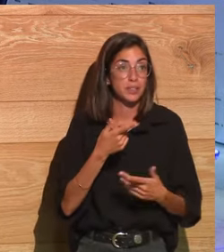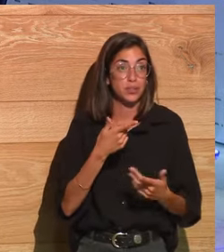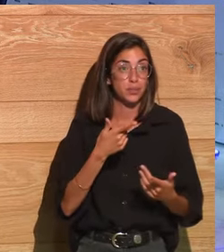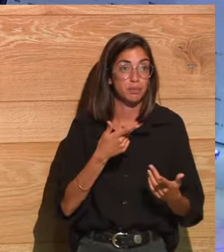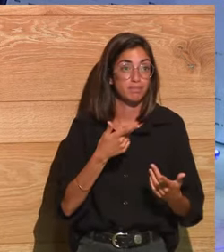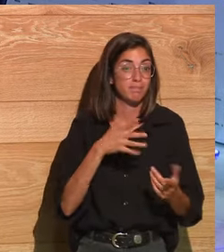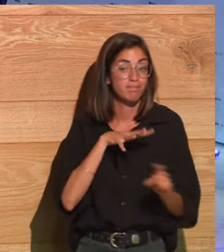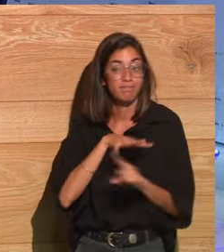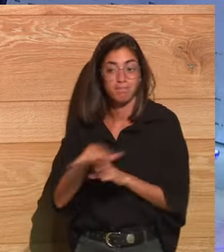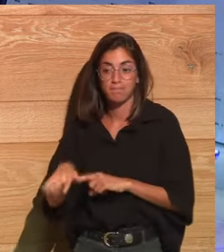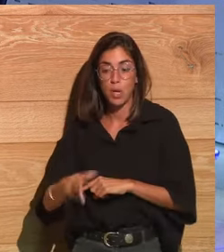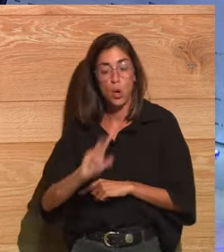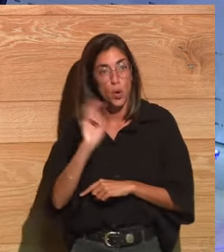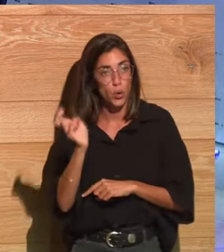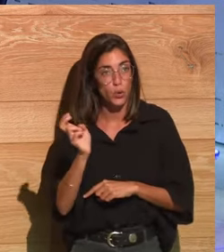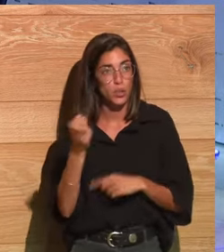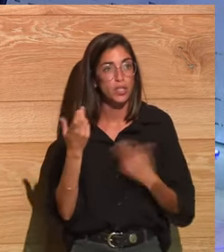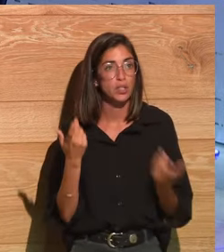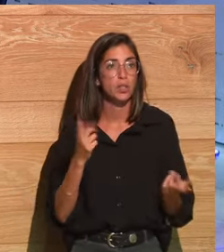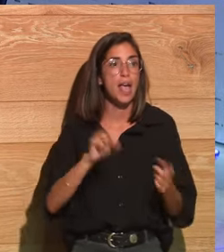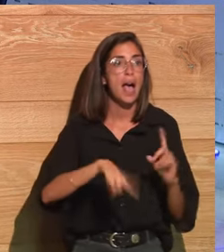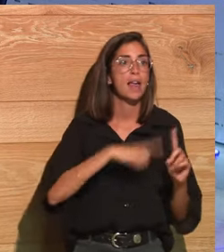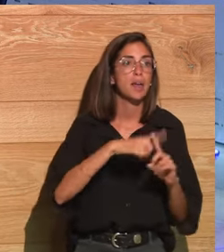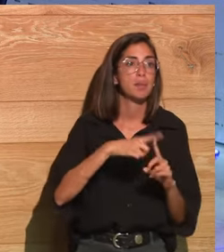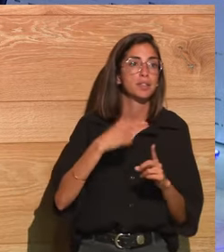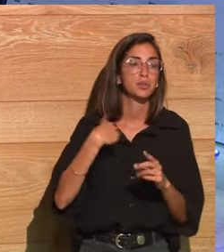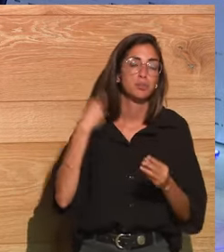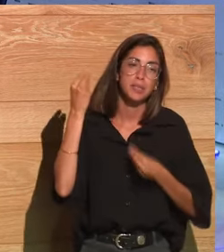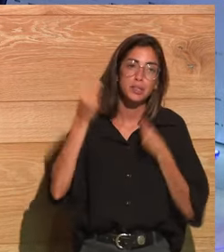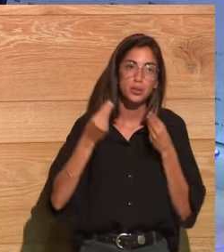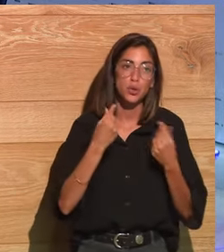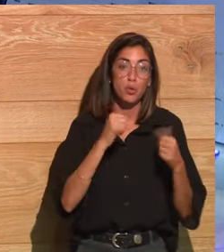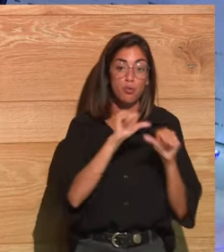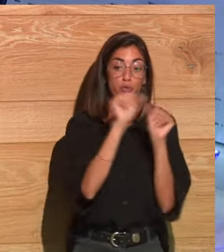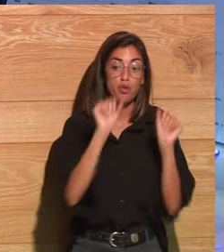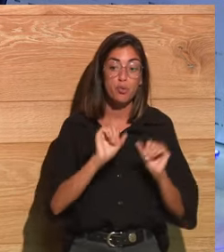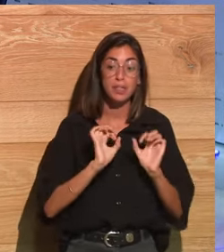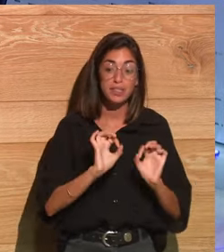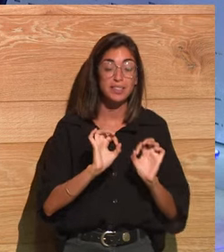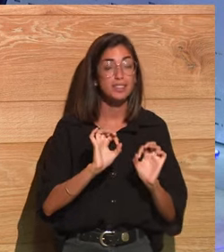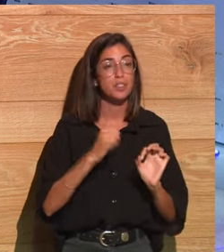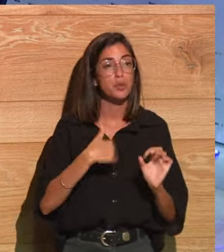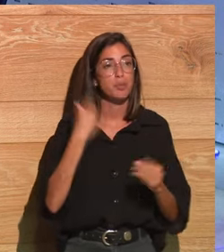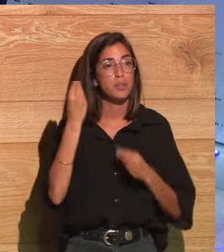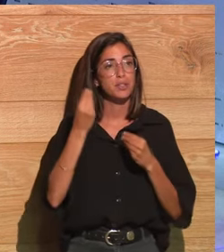otro. Pero además hay esos caminos, y yo creo que es una parte interesante del libro, que habla de esa propensión, es decir,